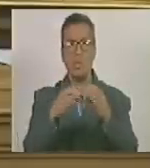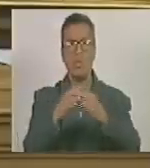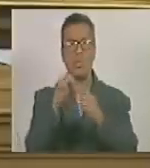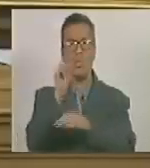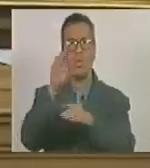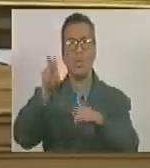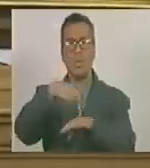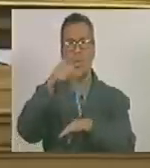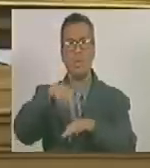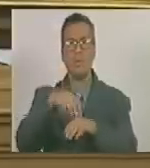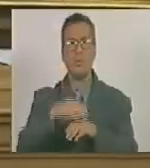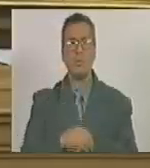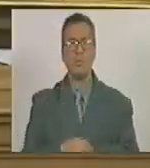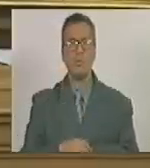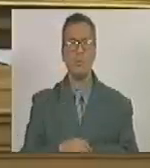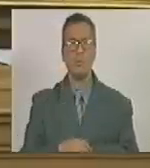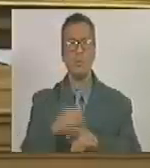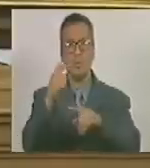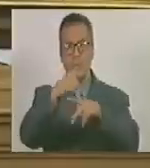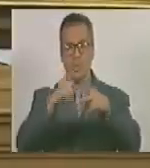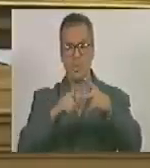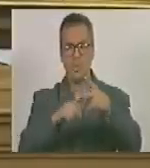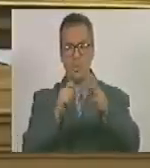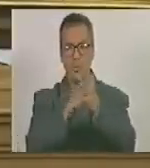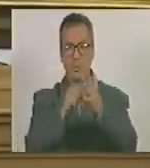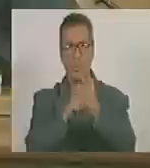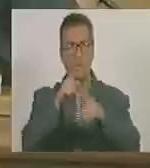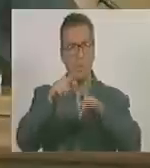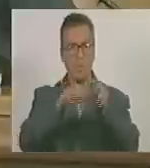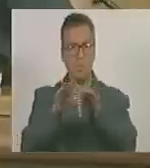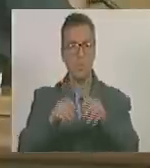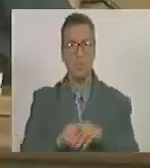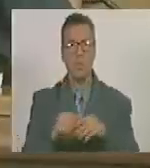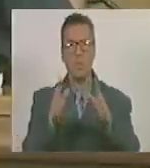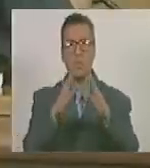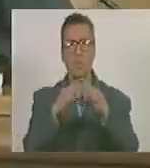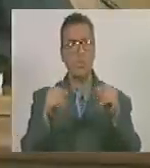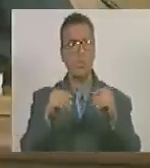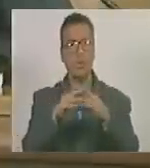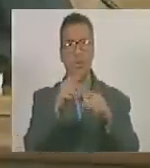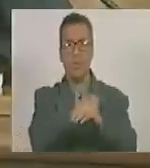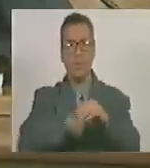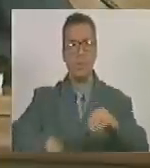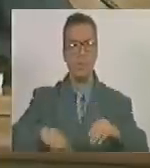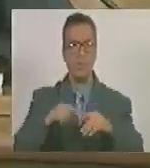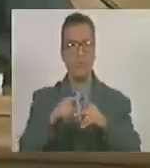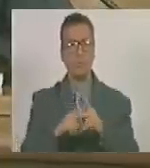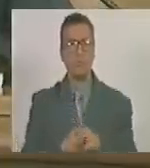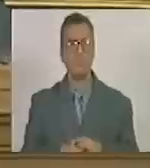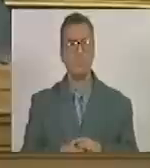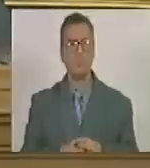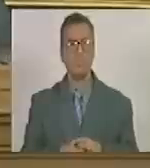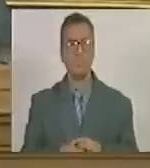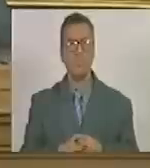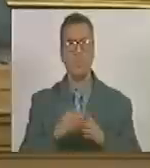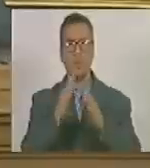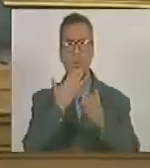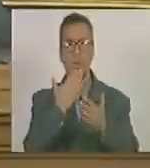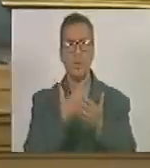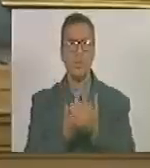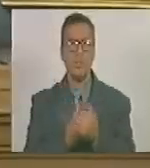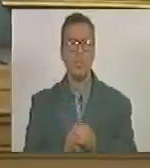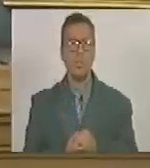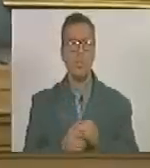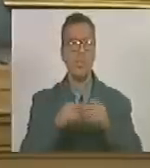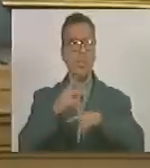Asamblea Nacional. Siguiente punto de la cuenta, ciudadana secretaria. Esto de la cuenta, ciudadano presidente. Gracias, subsecretaria. Vamos